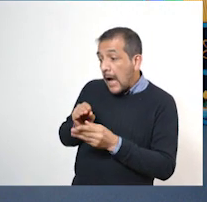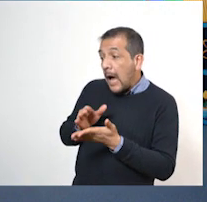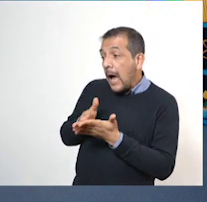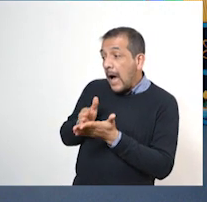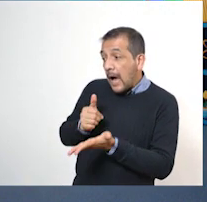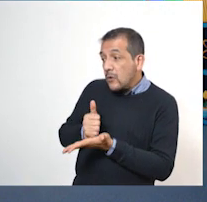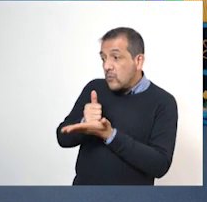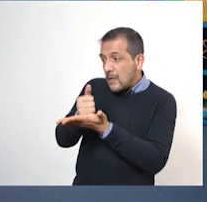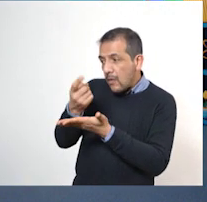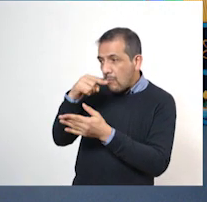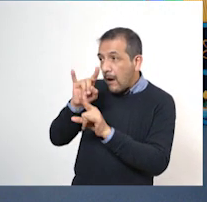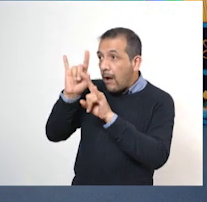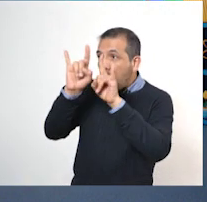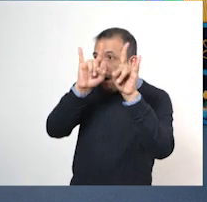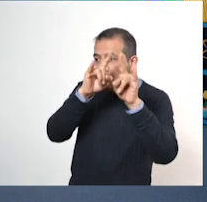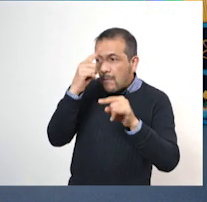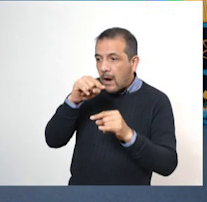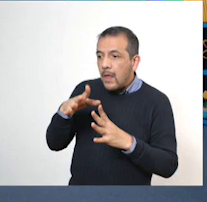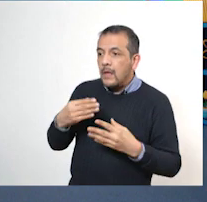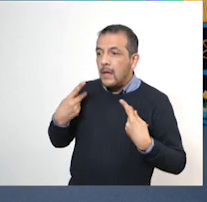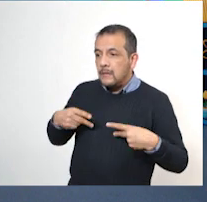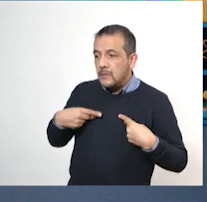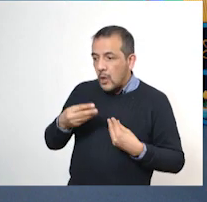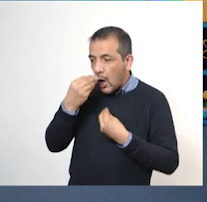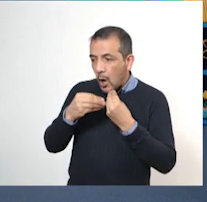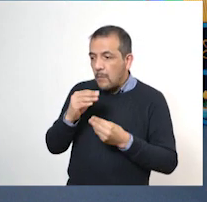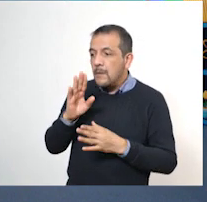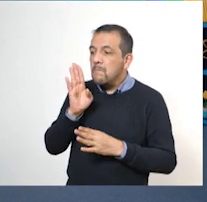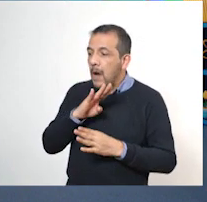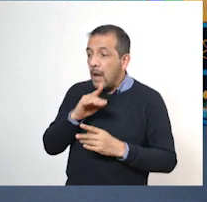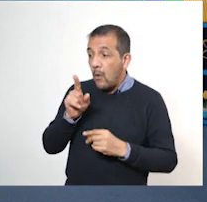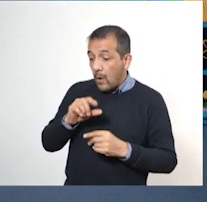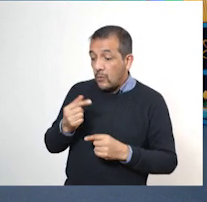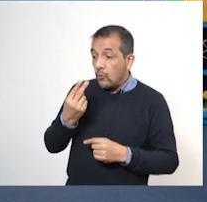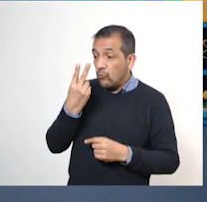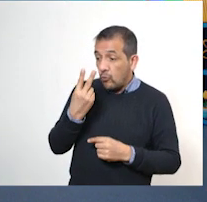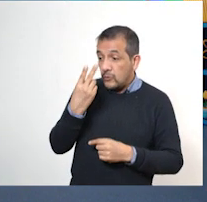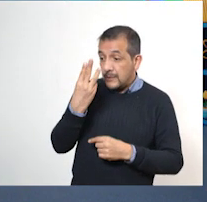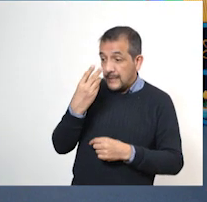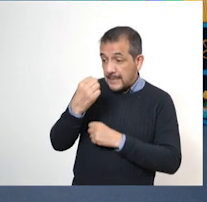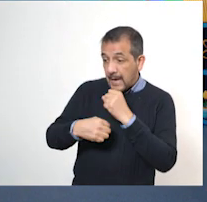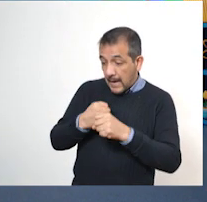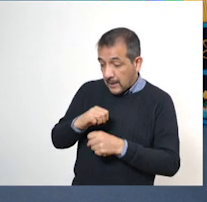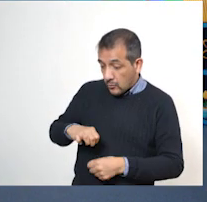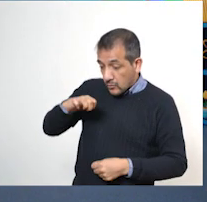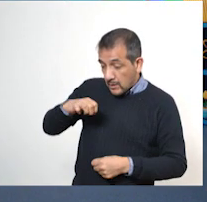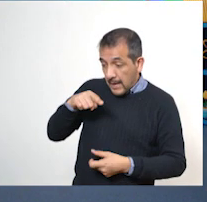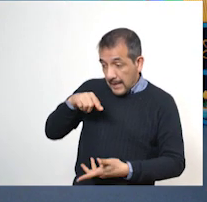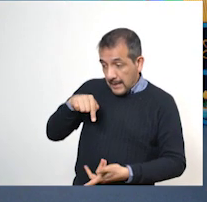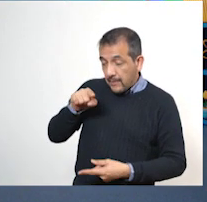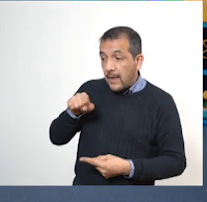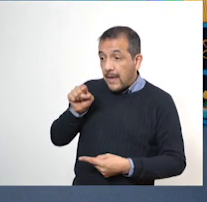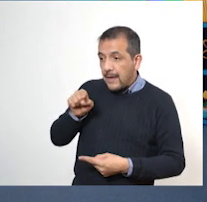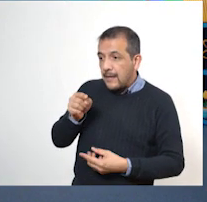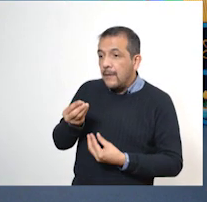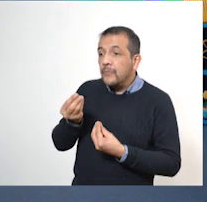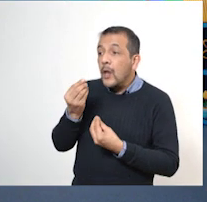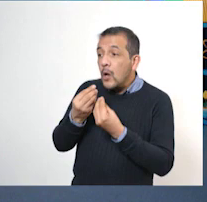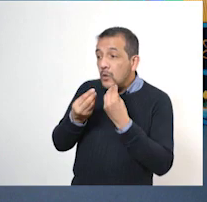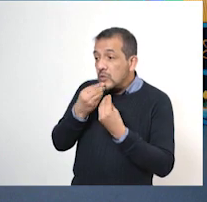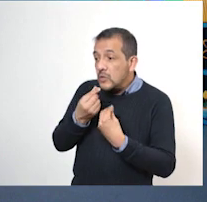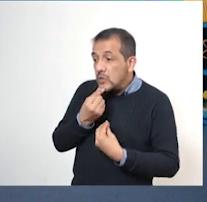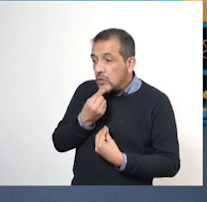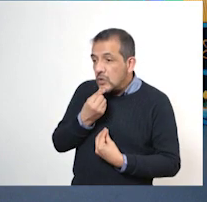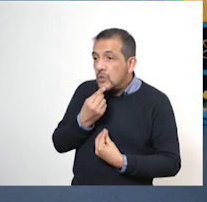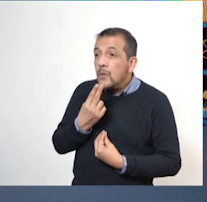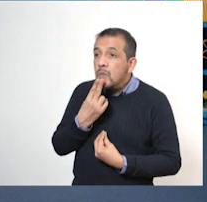deterioro de los hábitos alimenticios. Se reconoce que entre los 2 y 3 años de edad se puede estar determinando el gusto